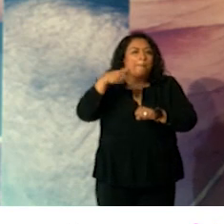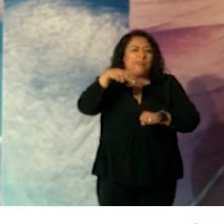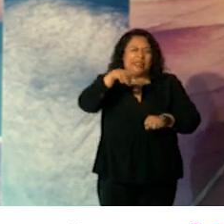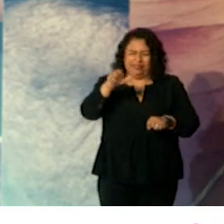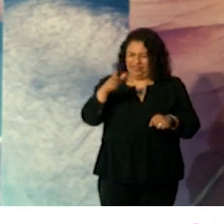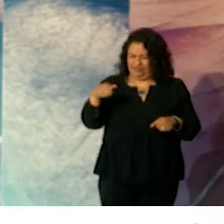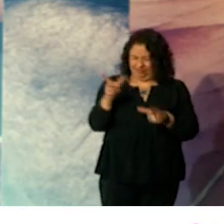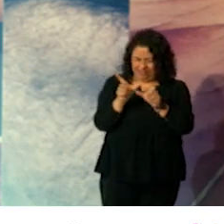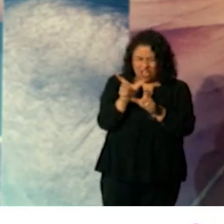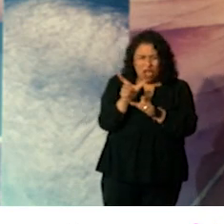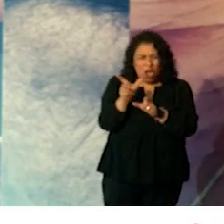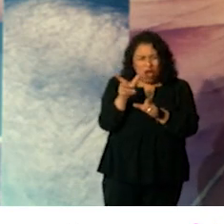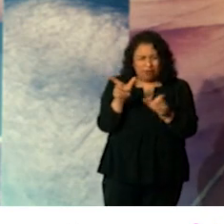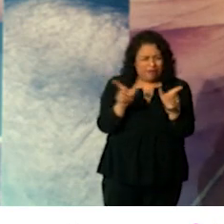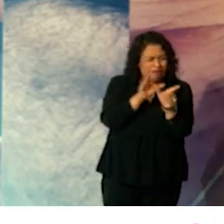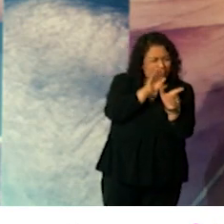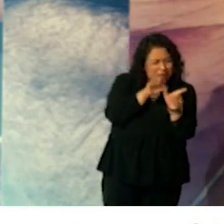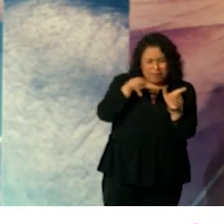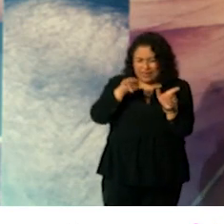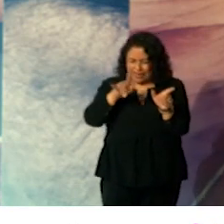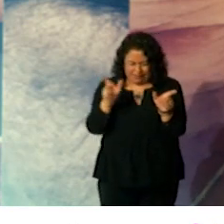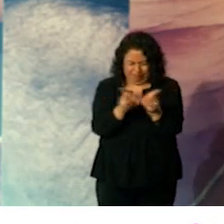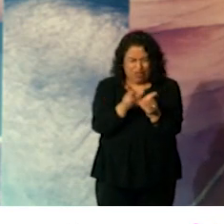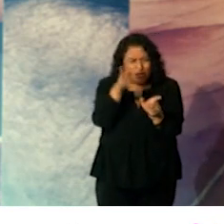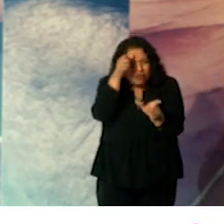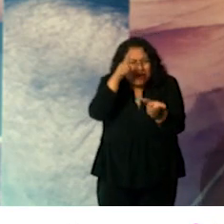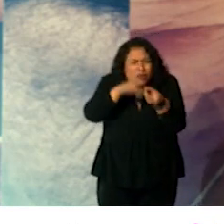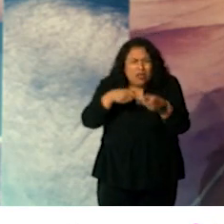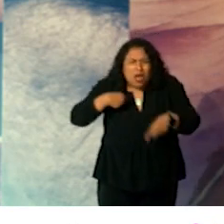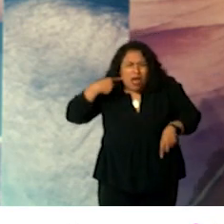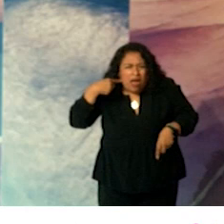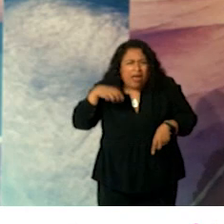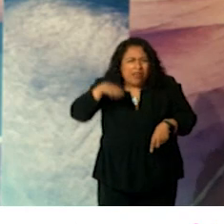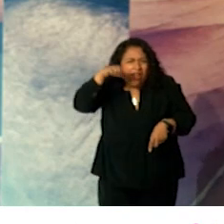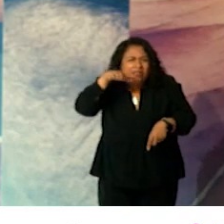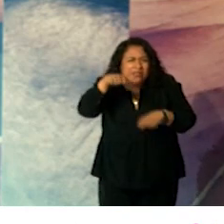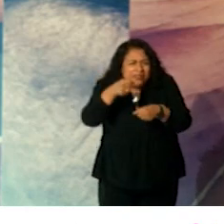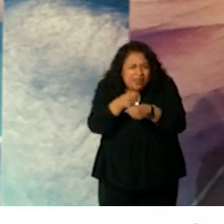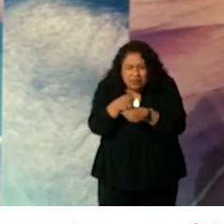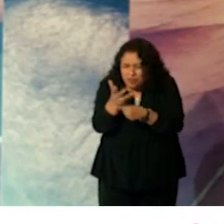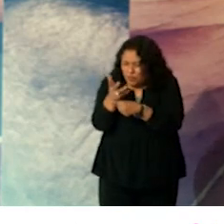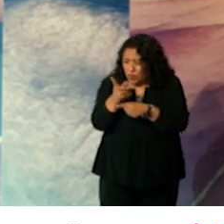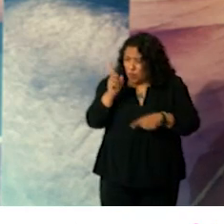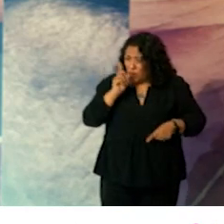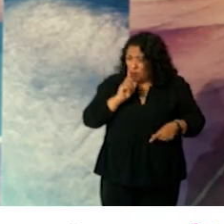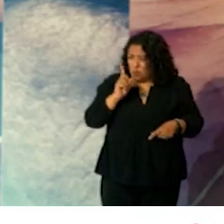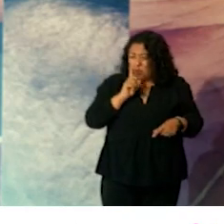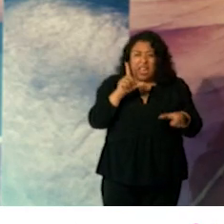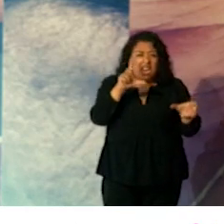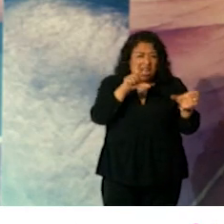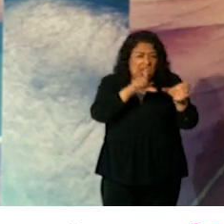¿De dónde salió ese concepto? Escucho a chicos de 17 años diciendo, y este es el ejemplo que di ayer, las mujeres son como un